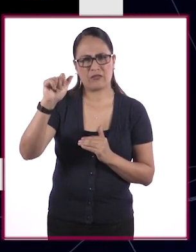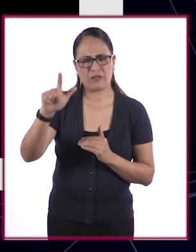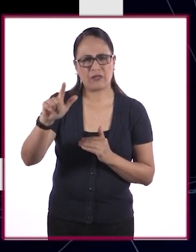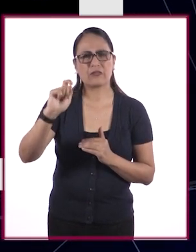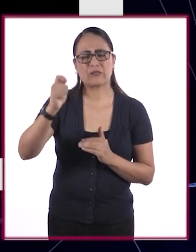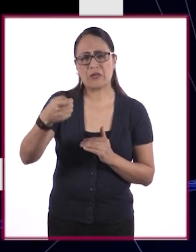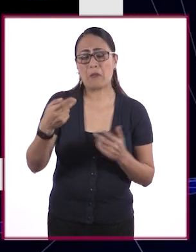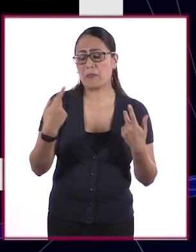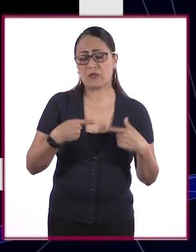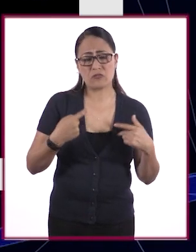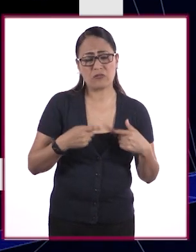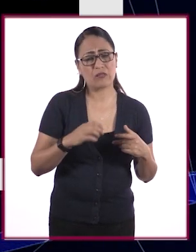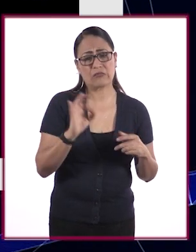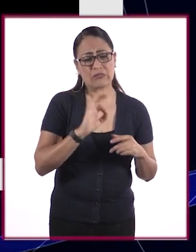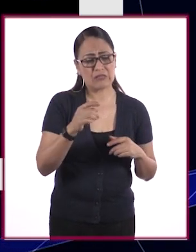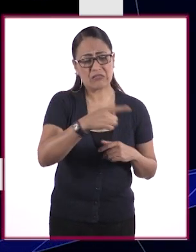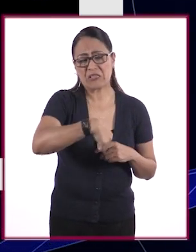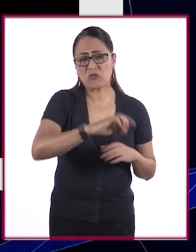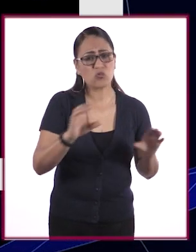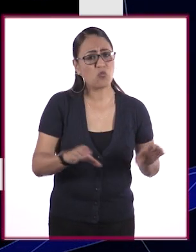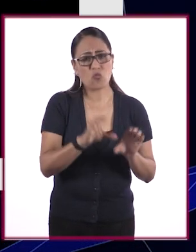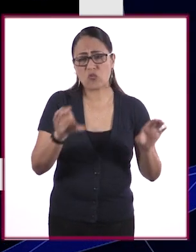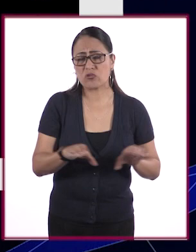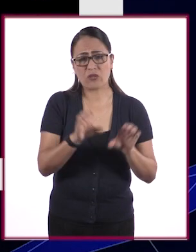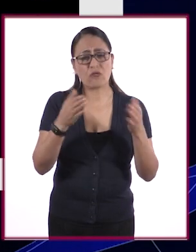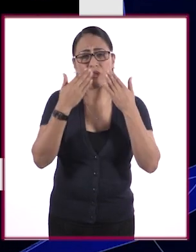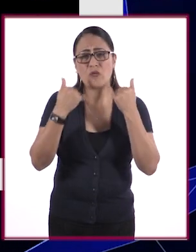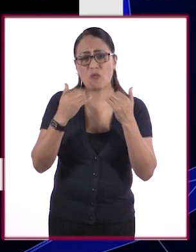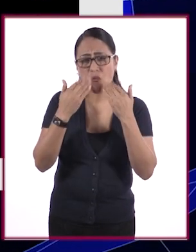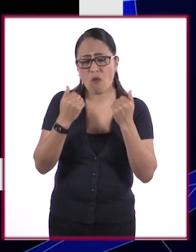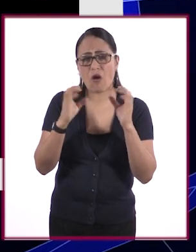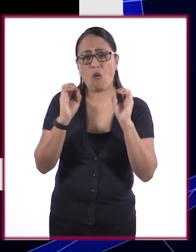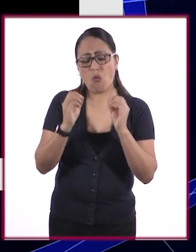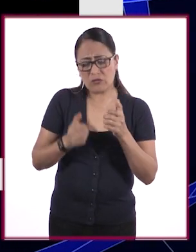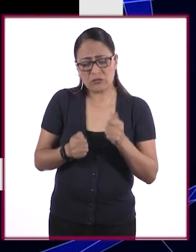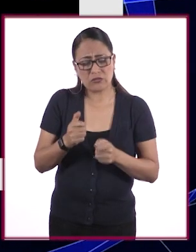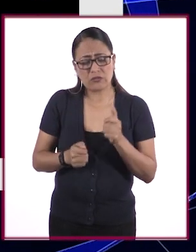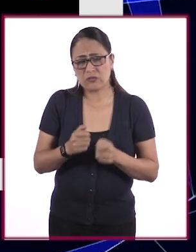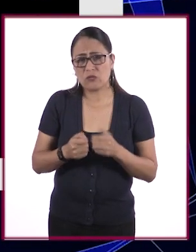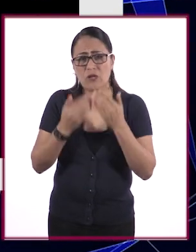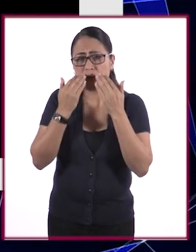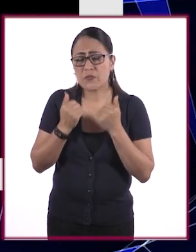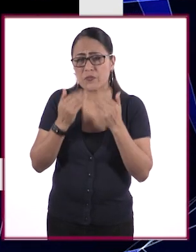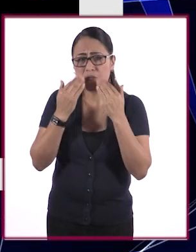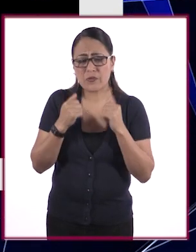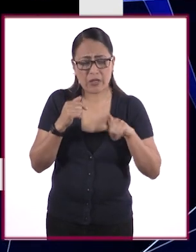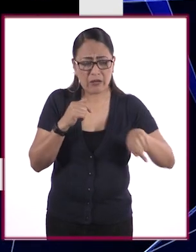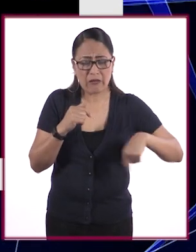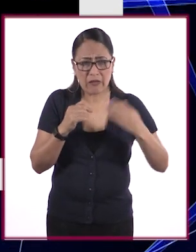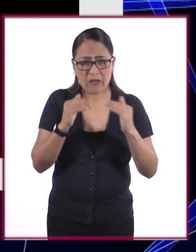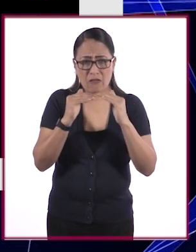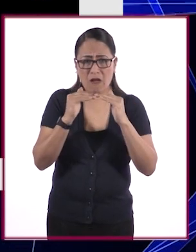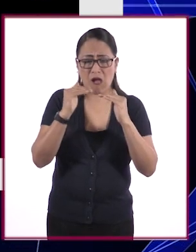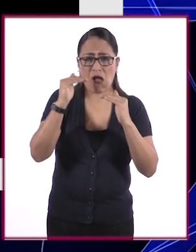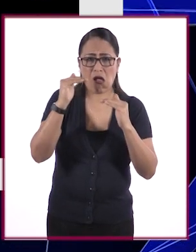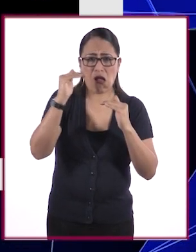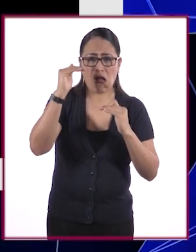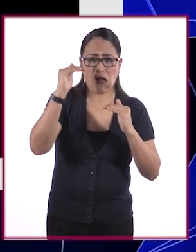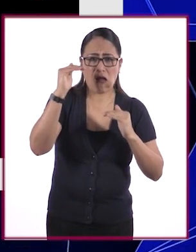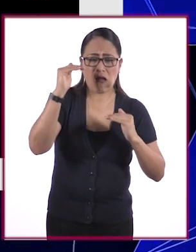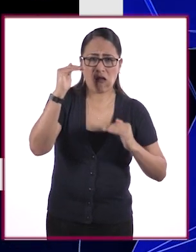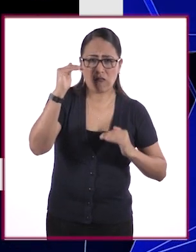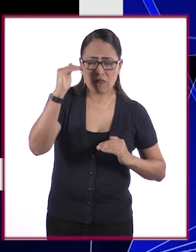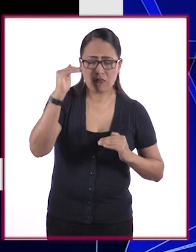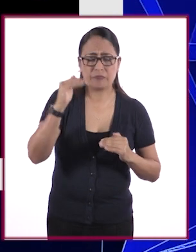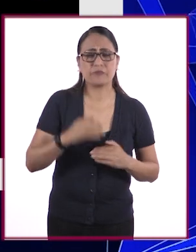no tienen, por ejemplo, una computadora o que no tienen un celular y entonces esas personas están quedando al margen de la